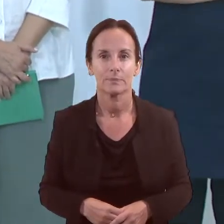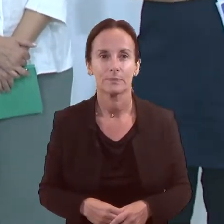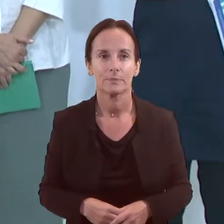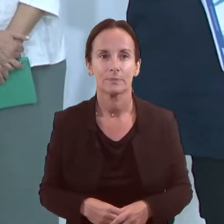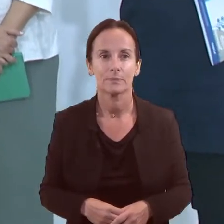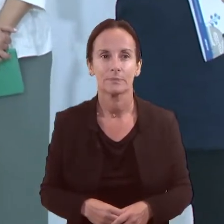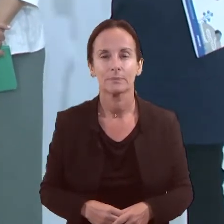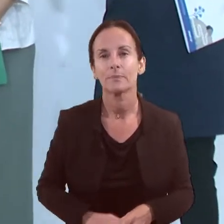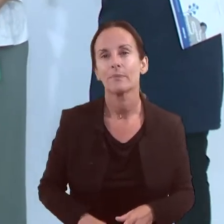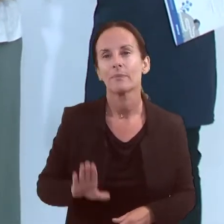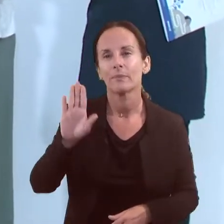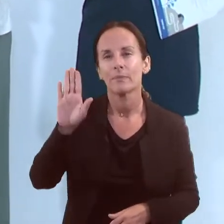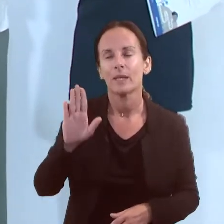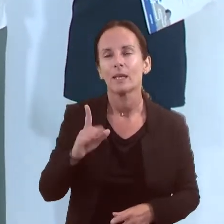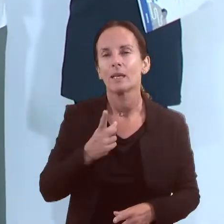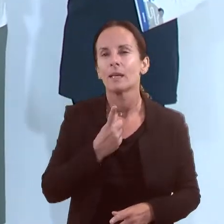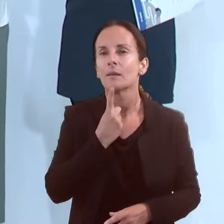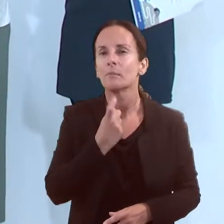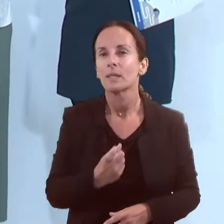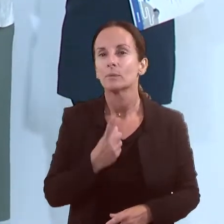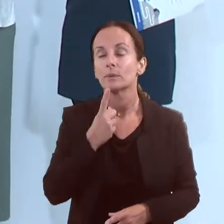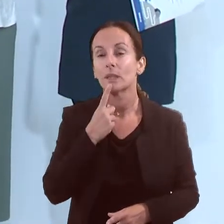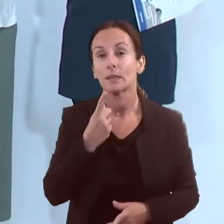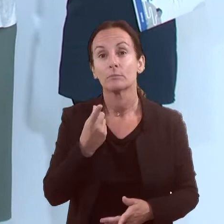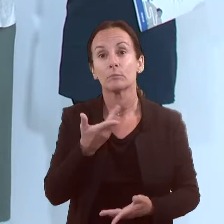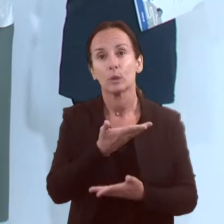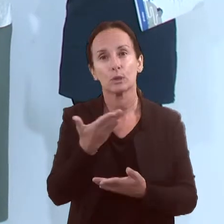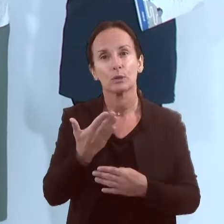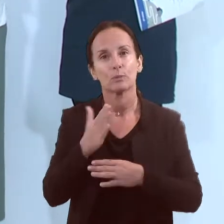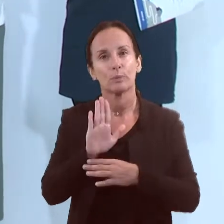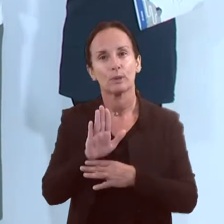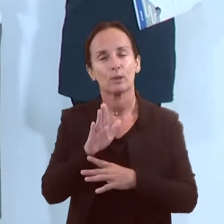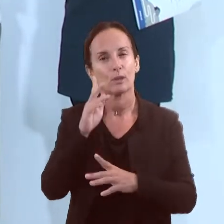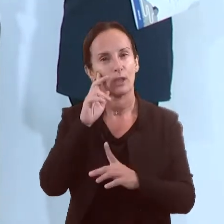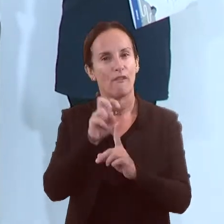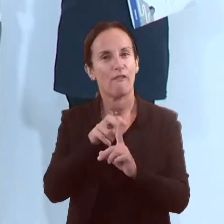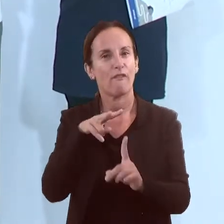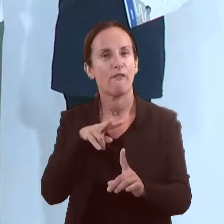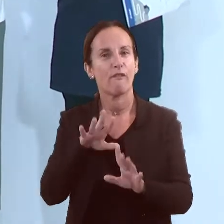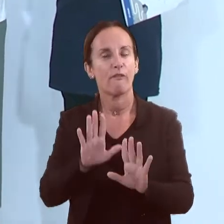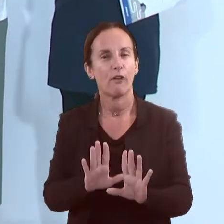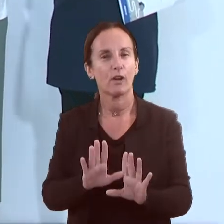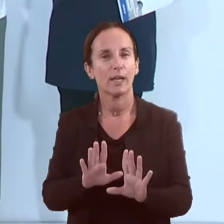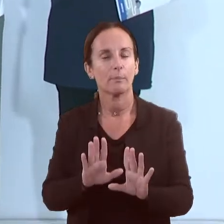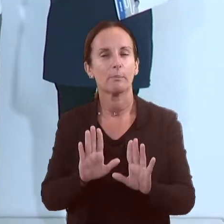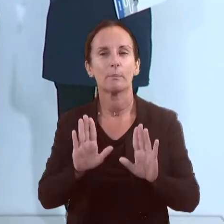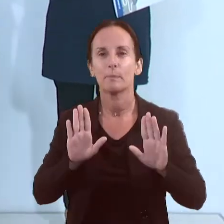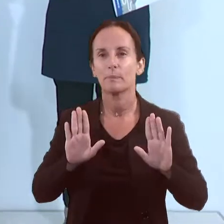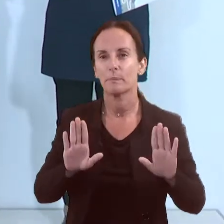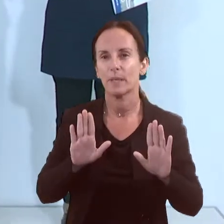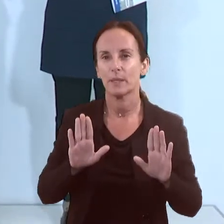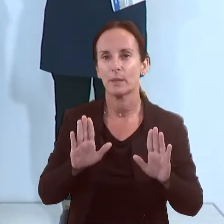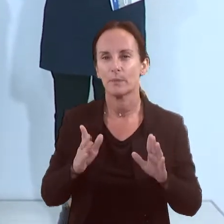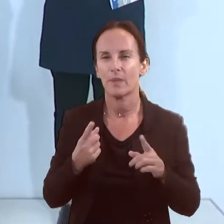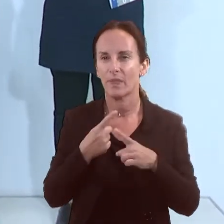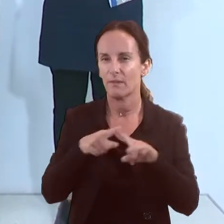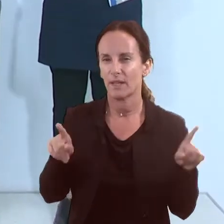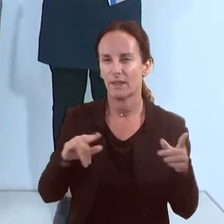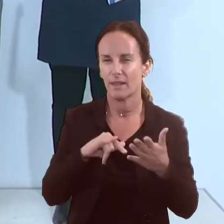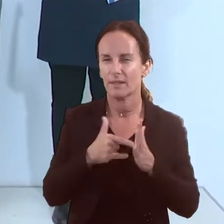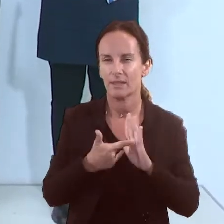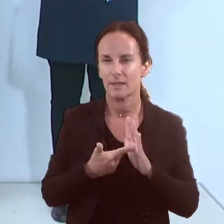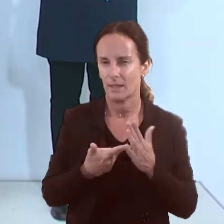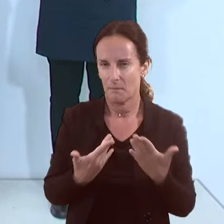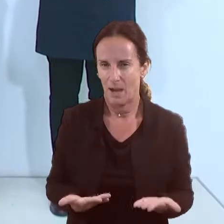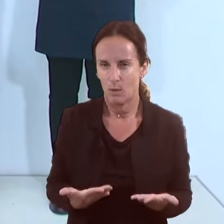Yo quería preguntar concretamente, planteáis un nuevo enfoque, pero ¿cuál sería la novedad respecto del sistema que hay ahora? ¿Planteáis